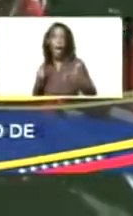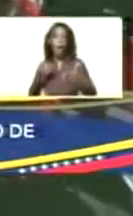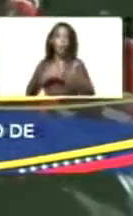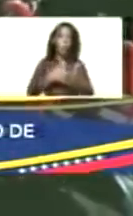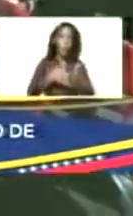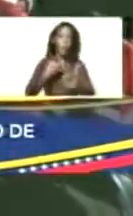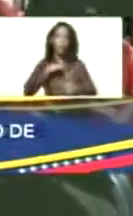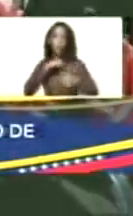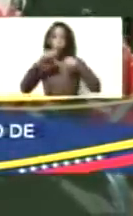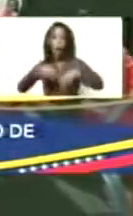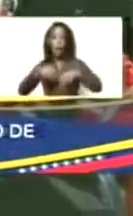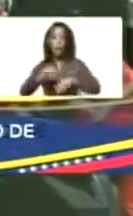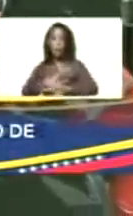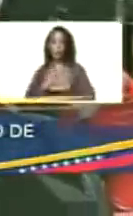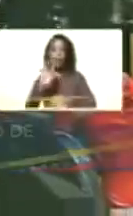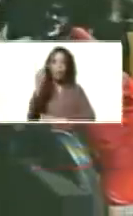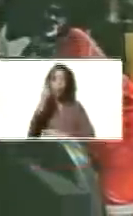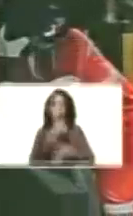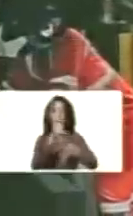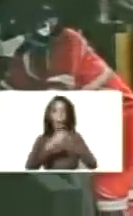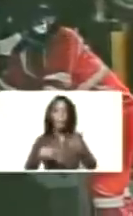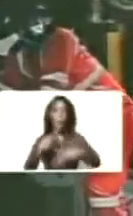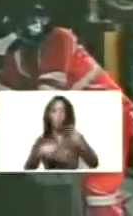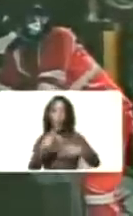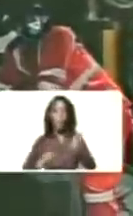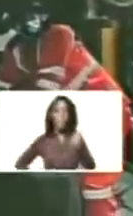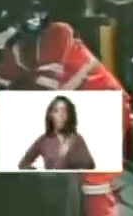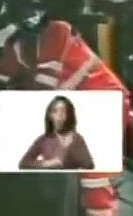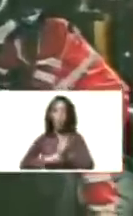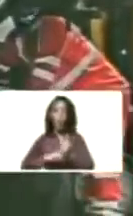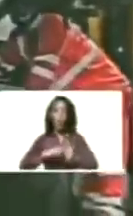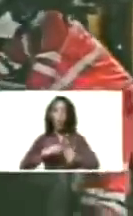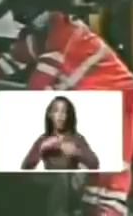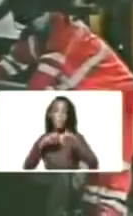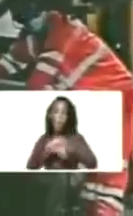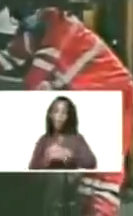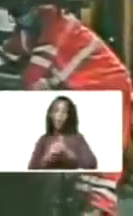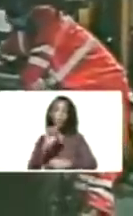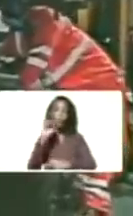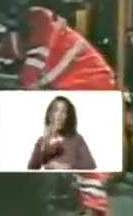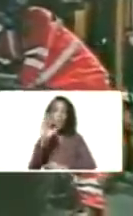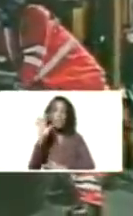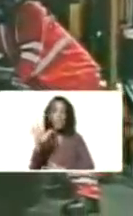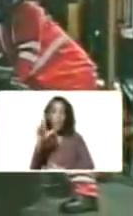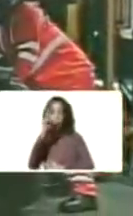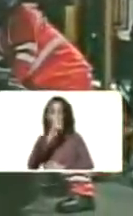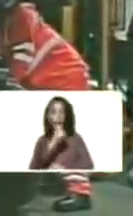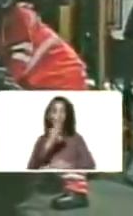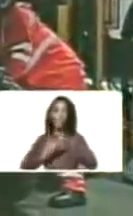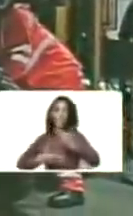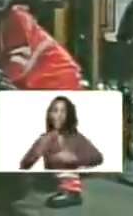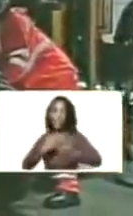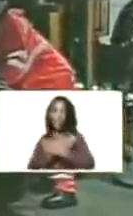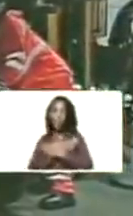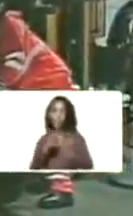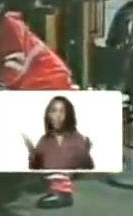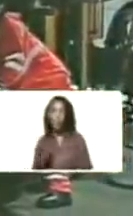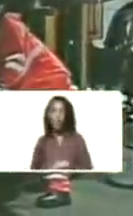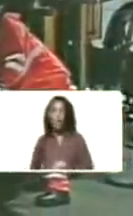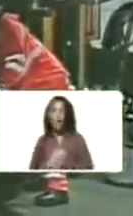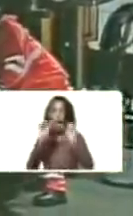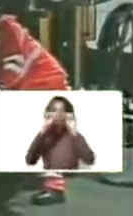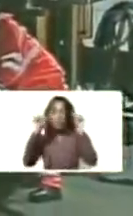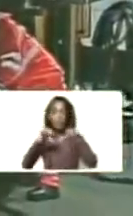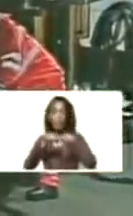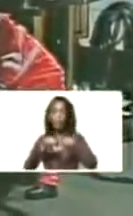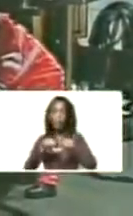acá tenemos ya nuestra segunda línea de producción de repotenciación de trenes con más de 35 años de servicio en el sistema